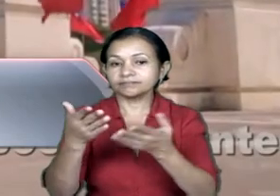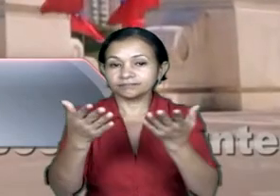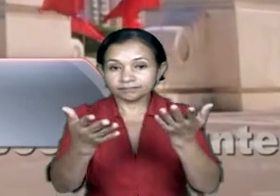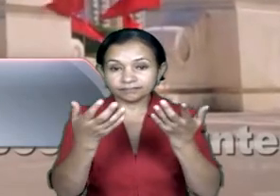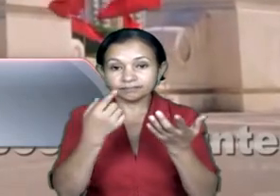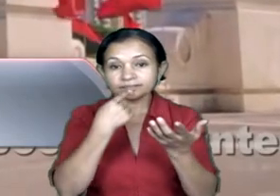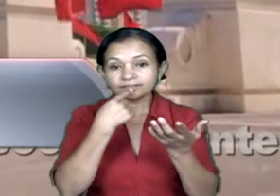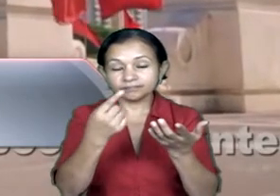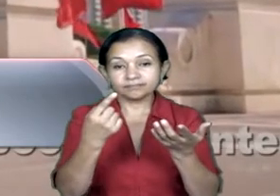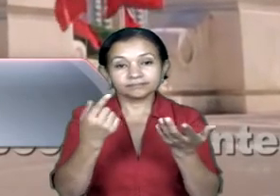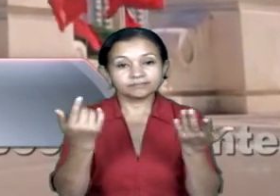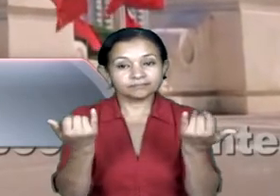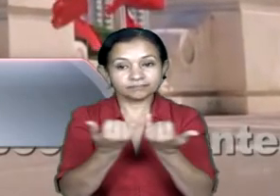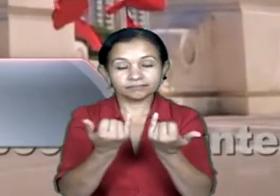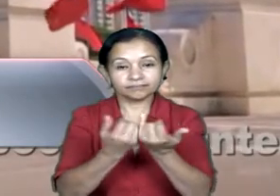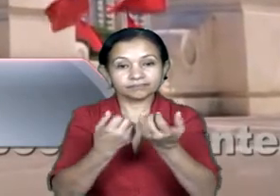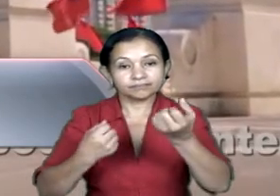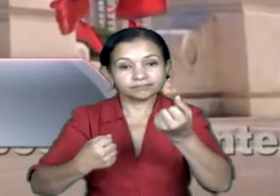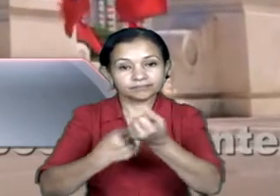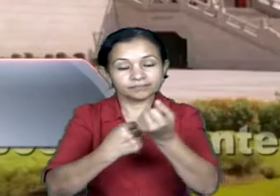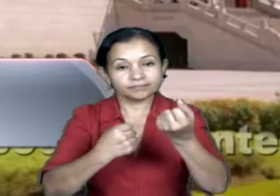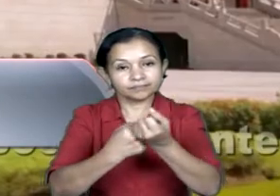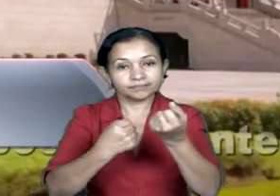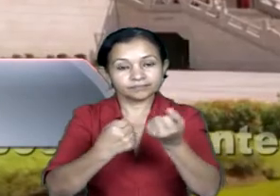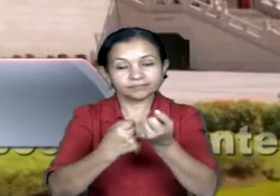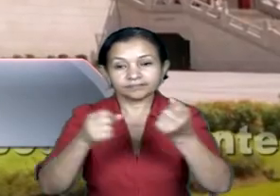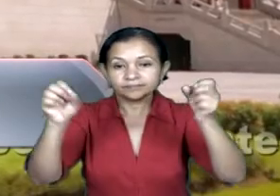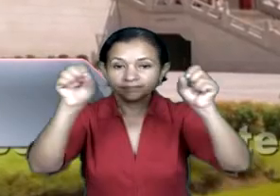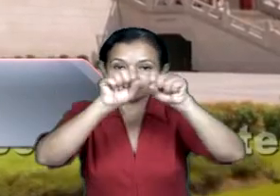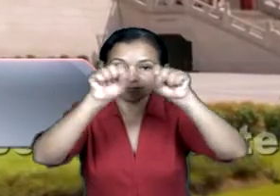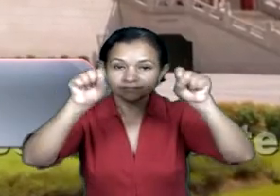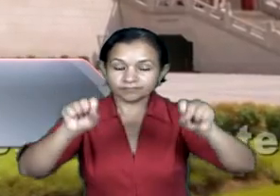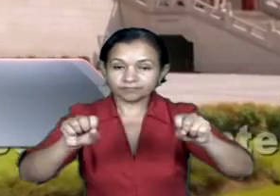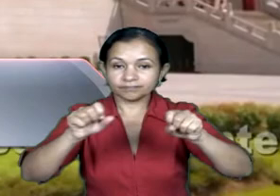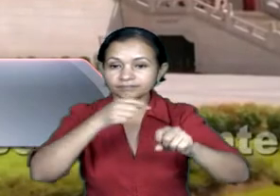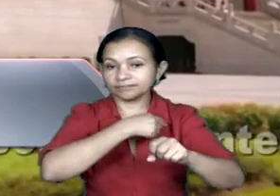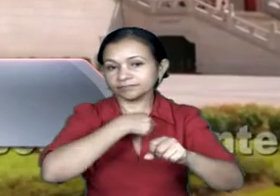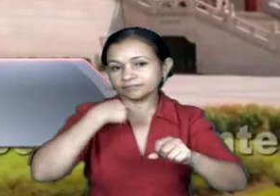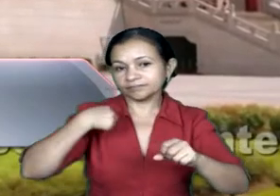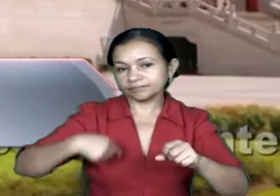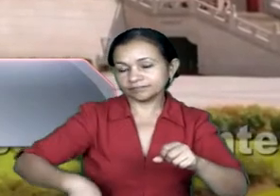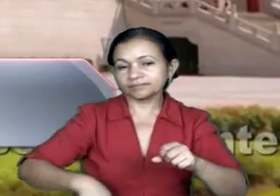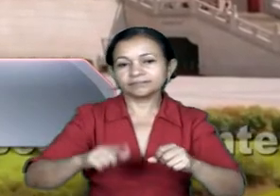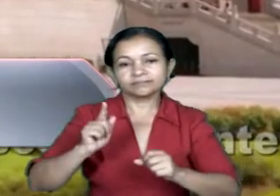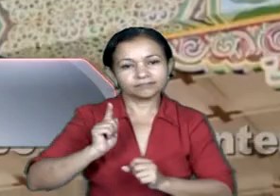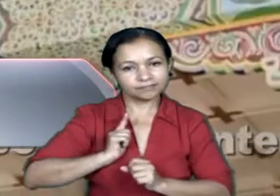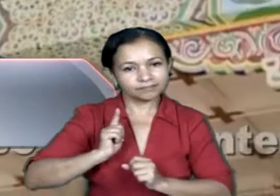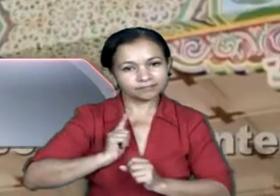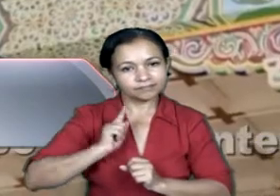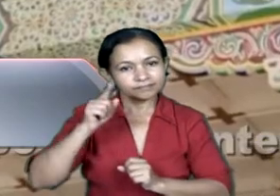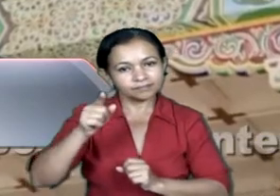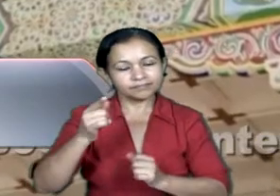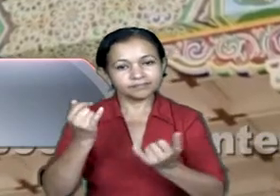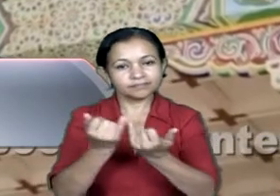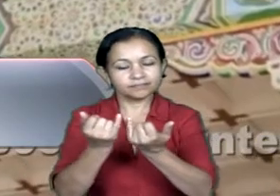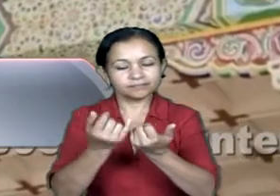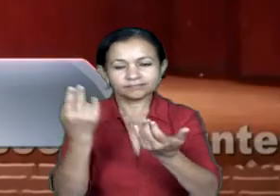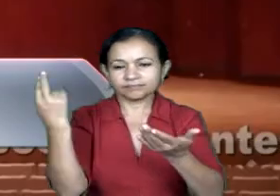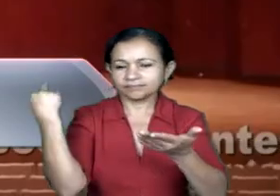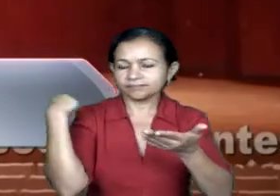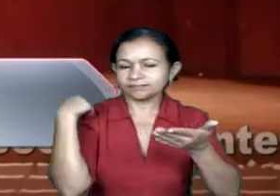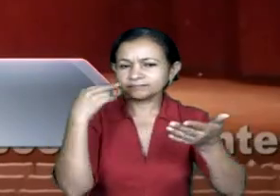que los cursos, diferentes cursos de capacitación en Taiwán que le ofrecemos a los